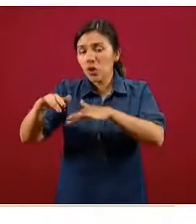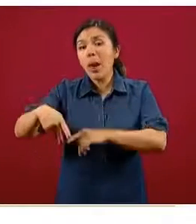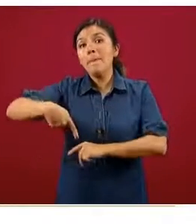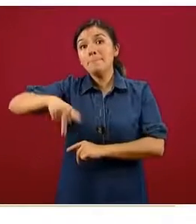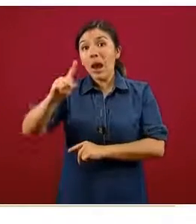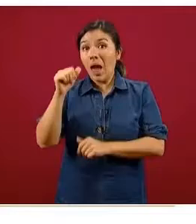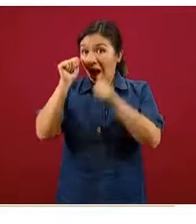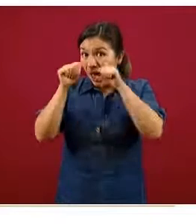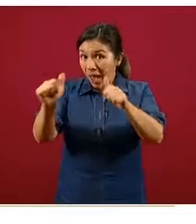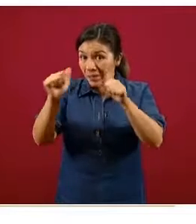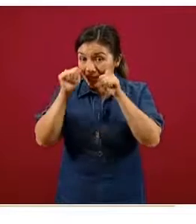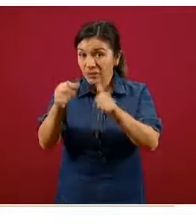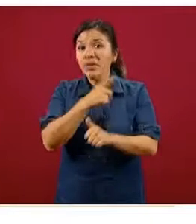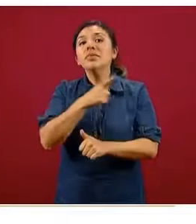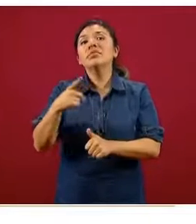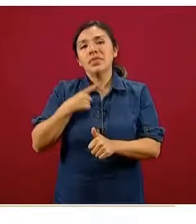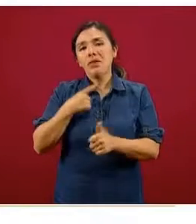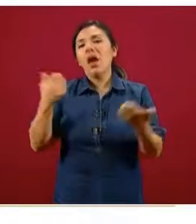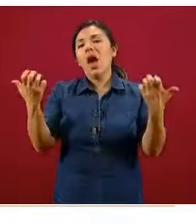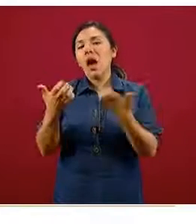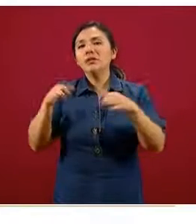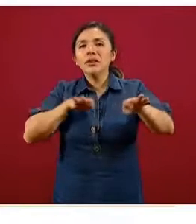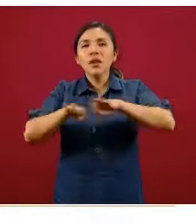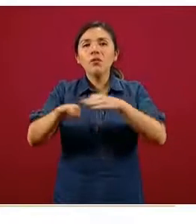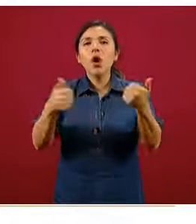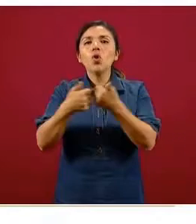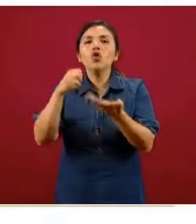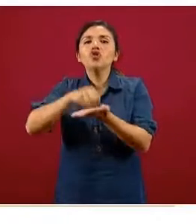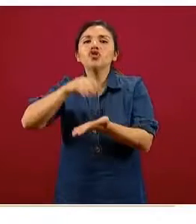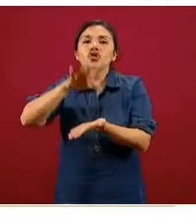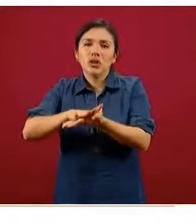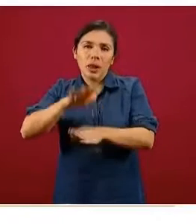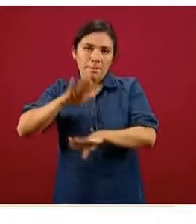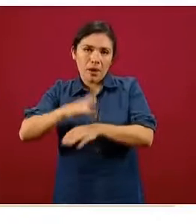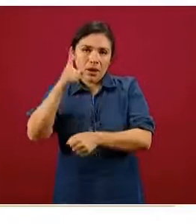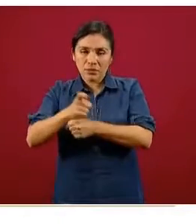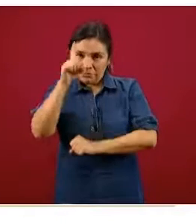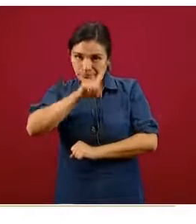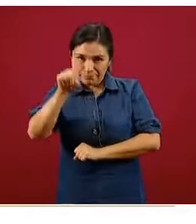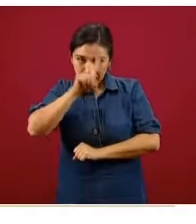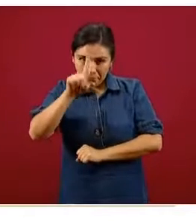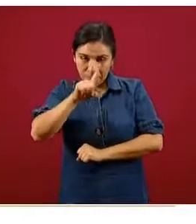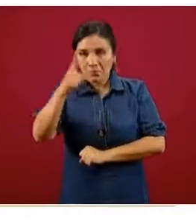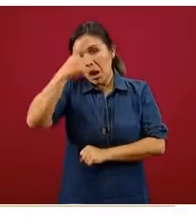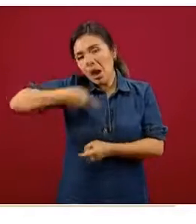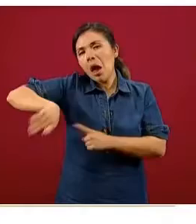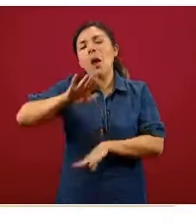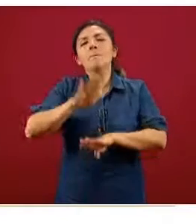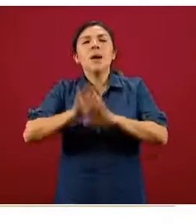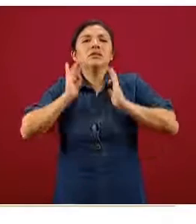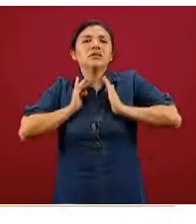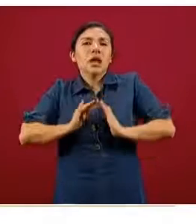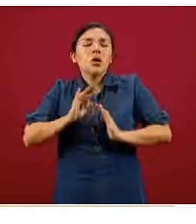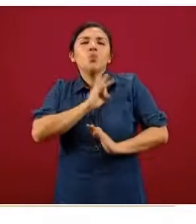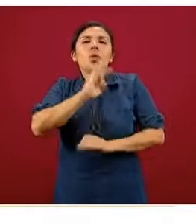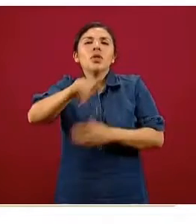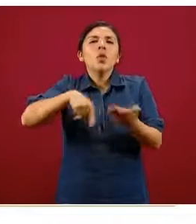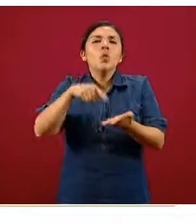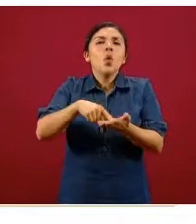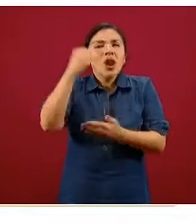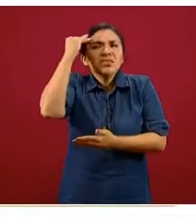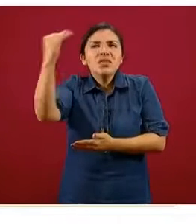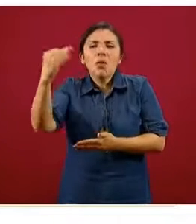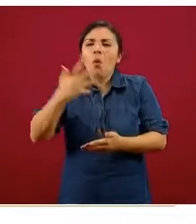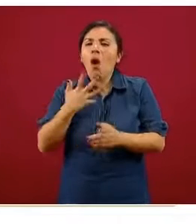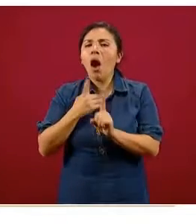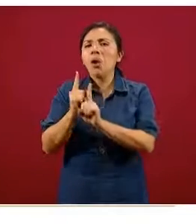para poder lograr este aforo del 50%, la recomendación es que sea con citas para que puedan entonces espaciar los tiempos